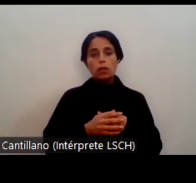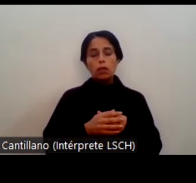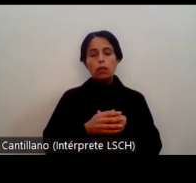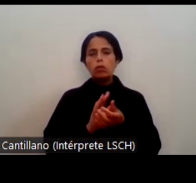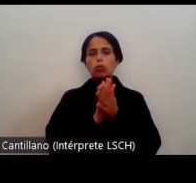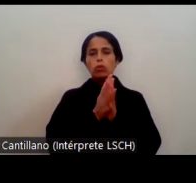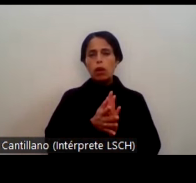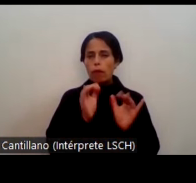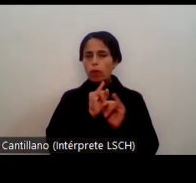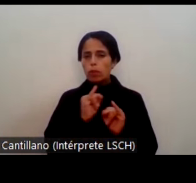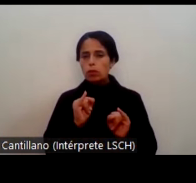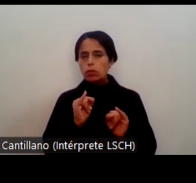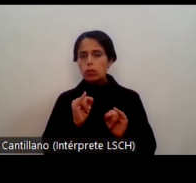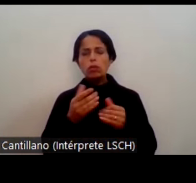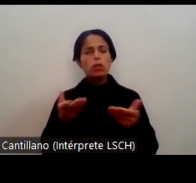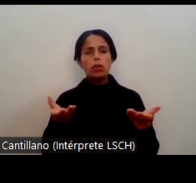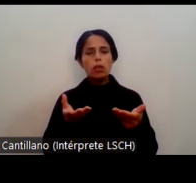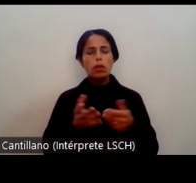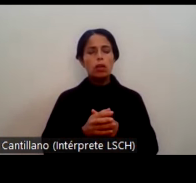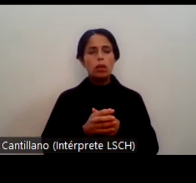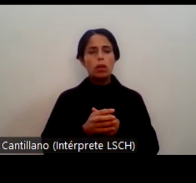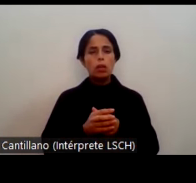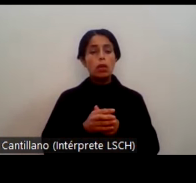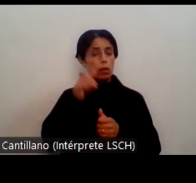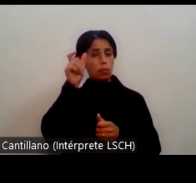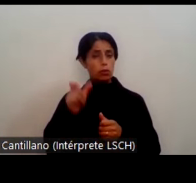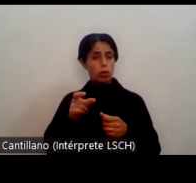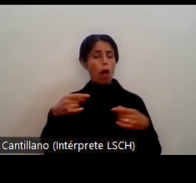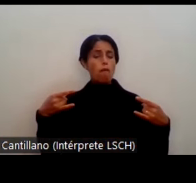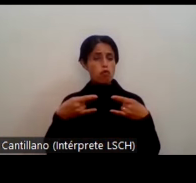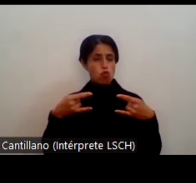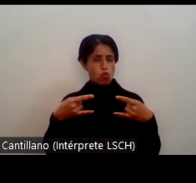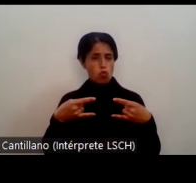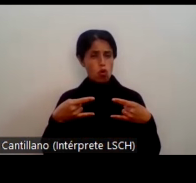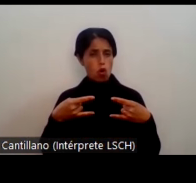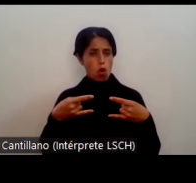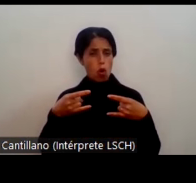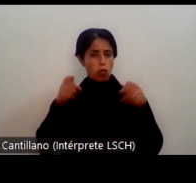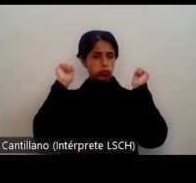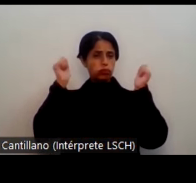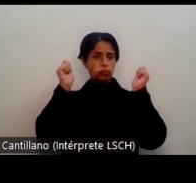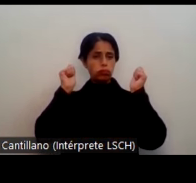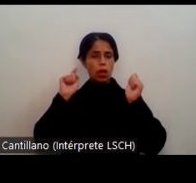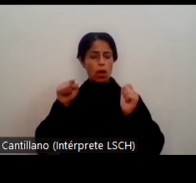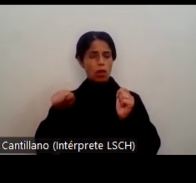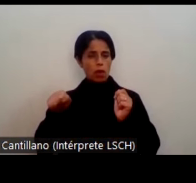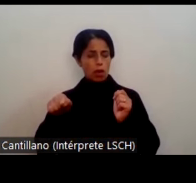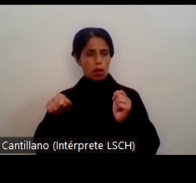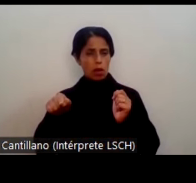subyace es la idea de que el chamán o conocedor de las costumbres o la persona